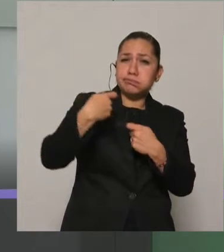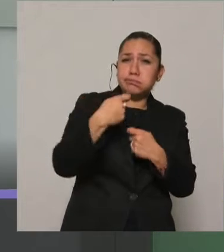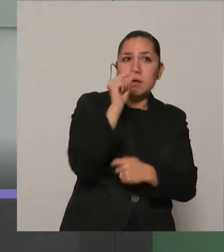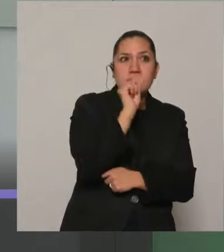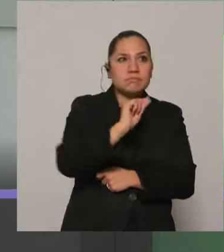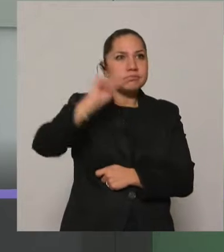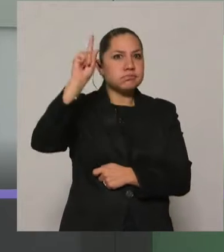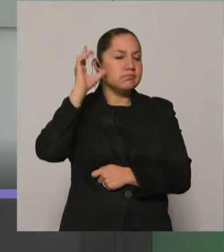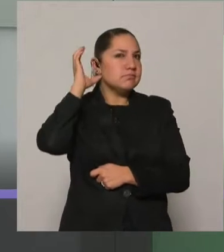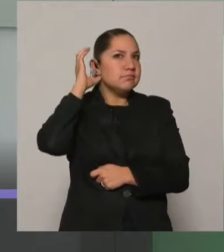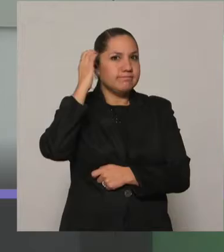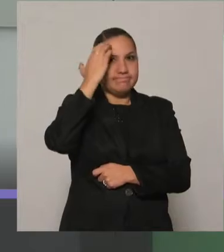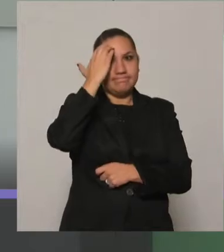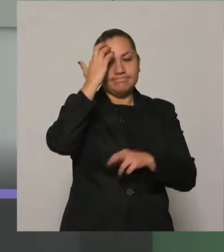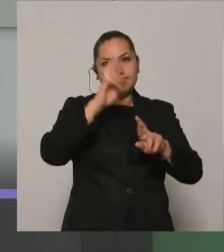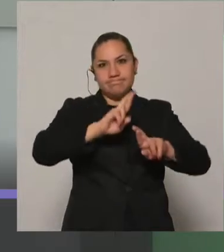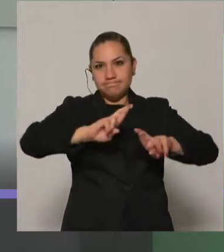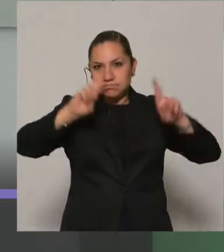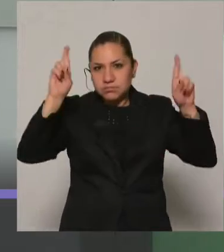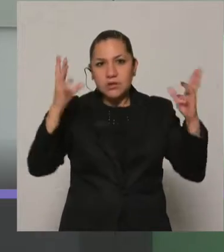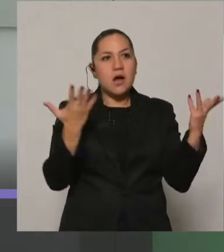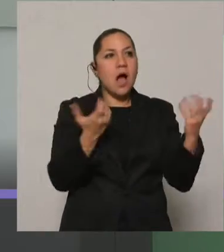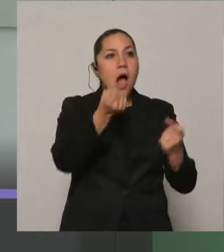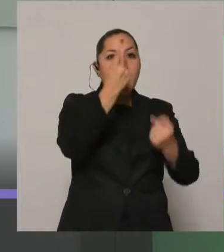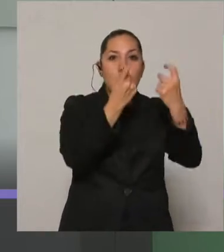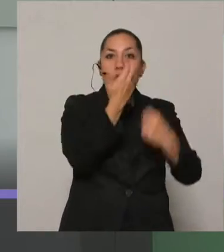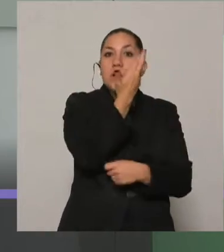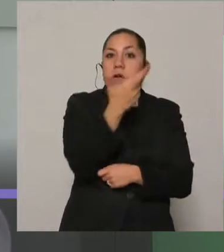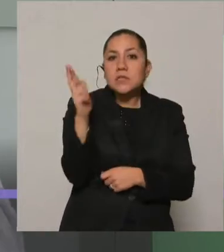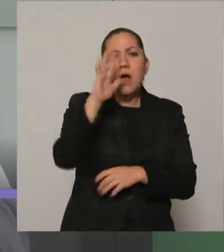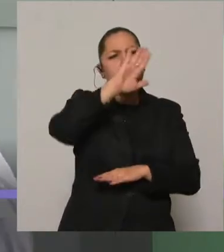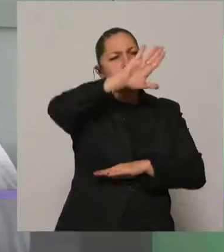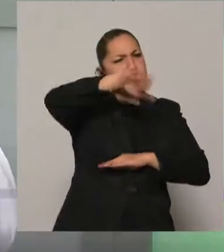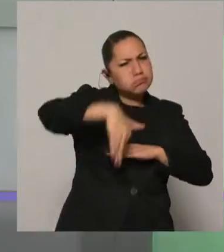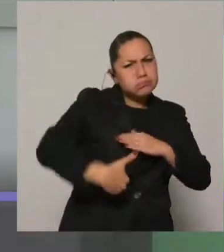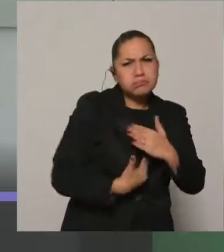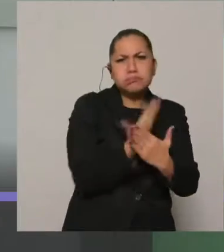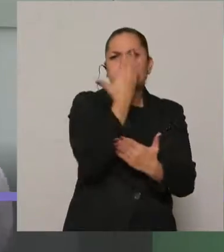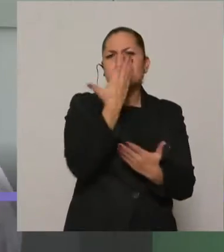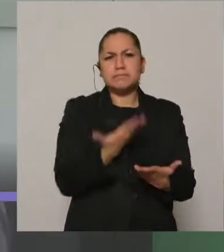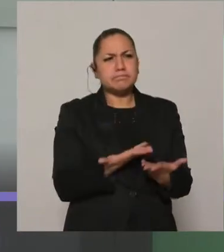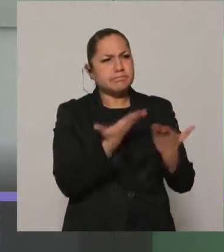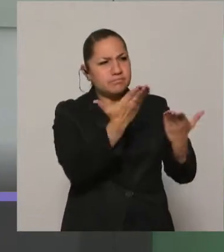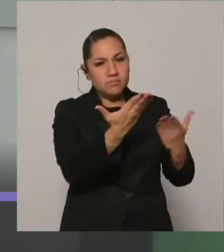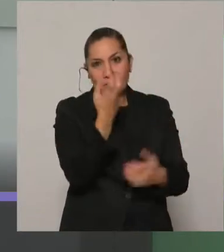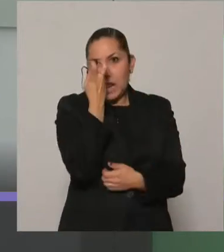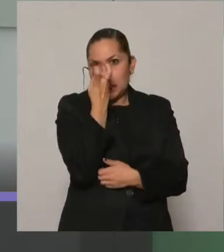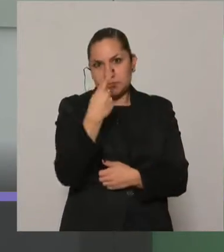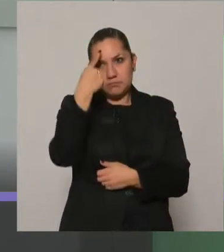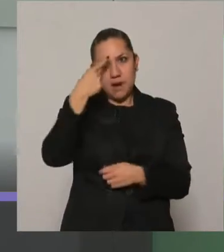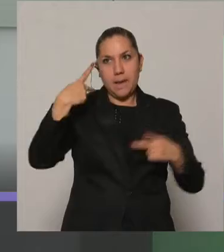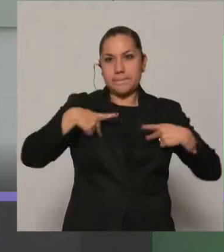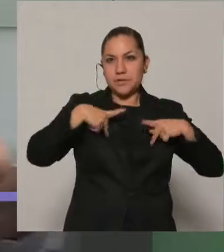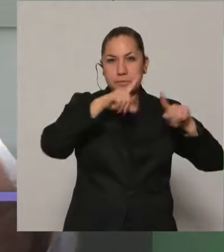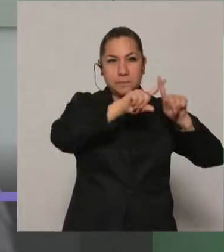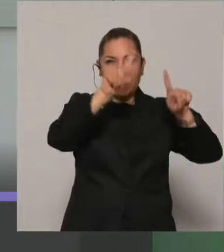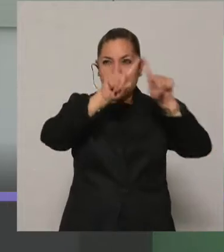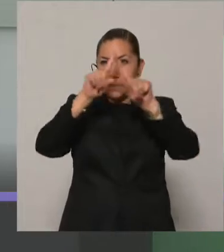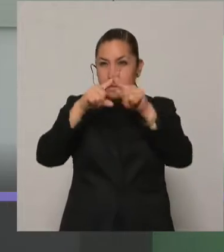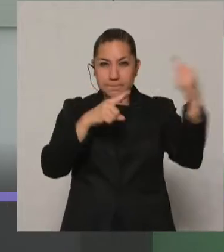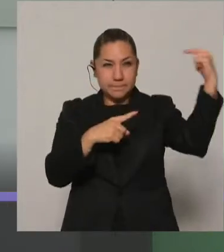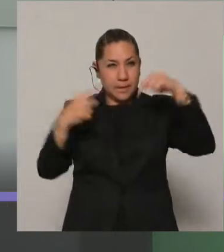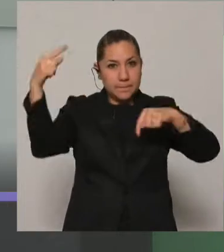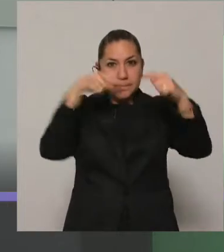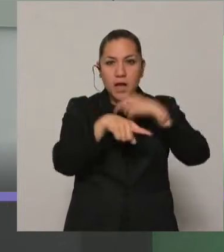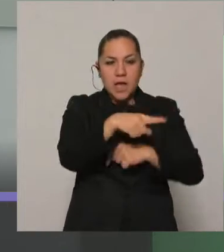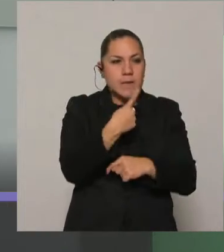y que son realmente un mosaico ahí de turismo, de gente que viene de fuera, que viene a visitarlos, etcétera, más la gente que